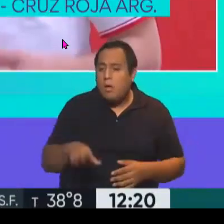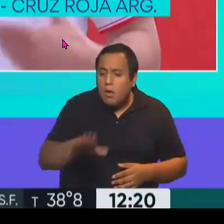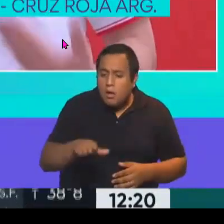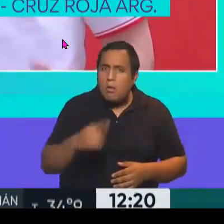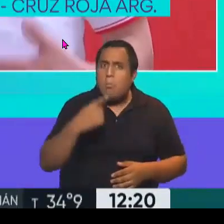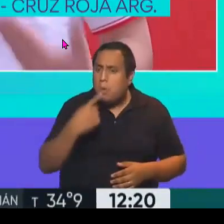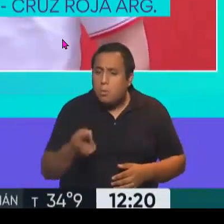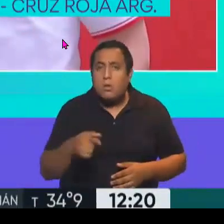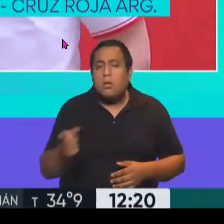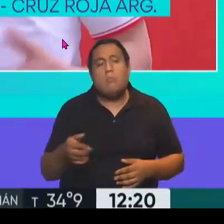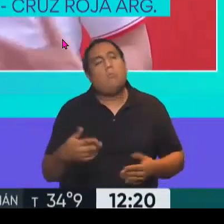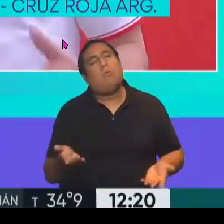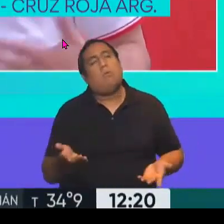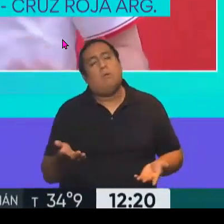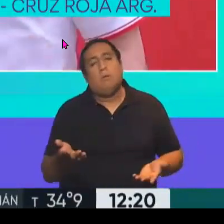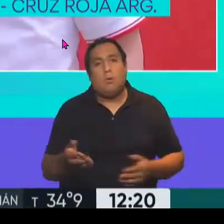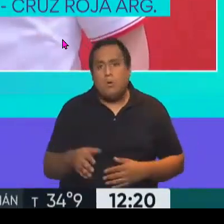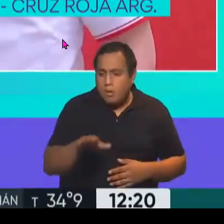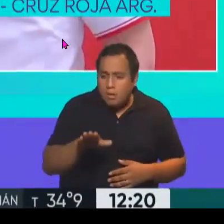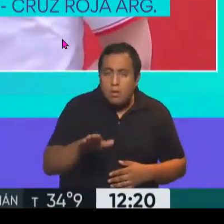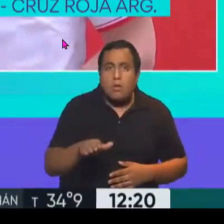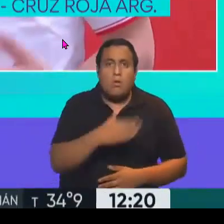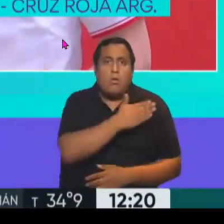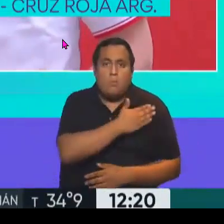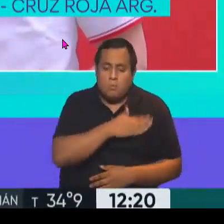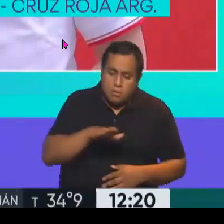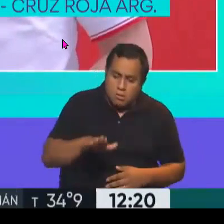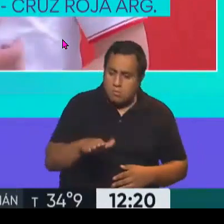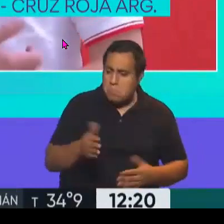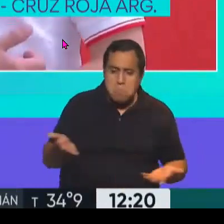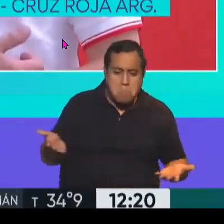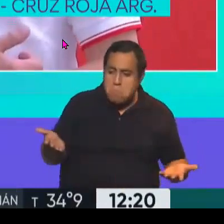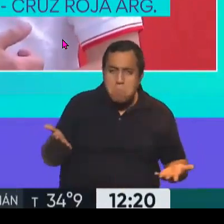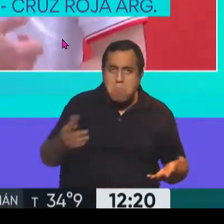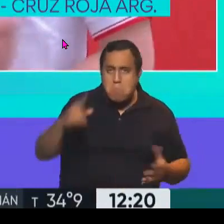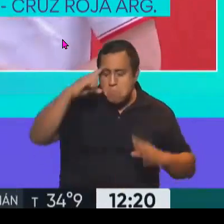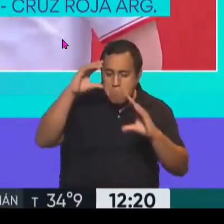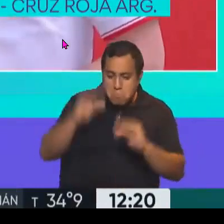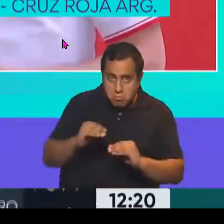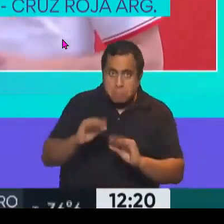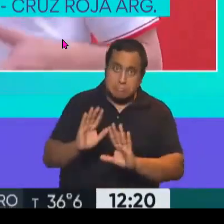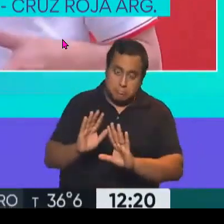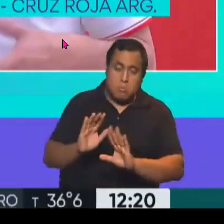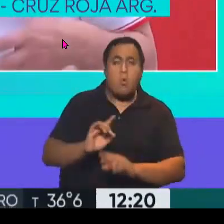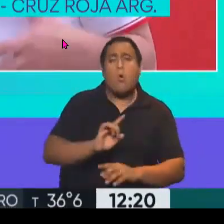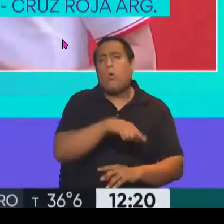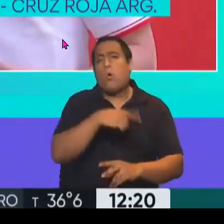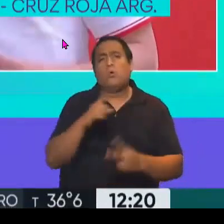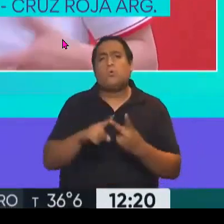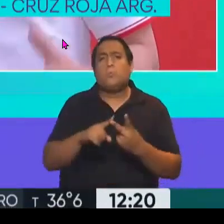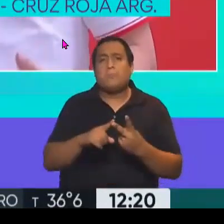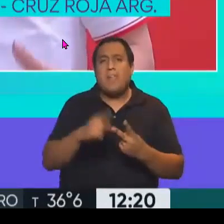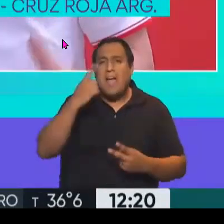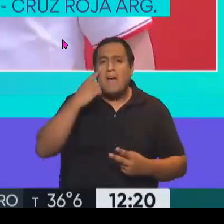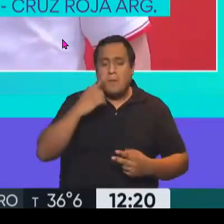que le hagamos o algún estímulo al tacto, no sé, tocarlo por los hombros, no va a reaccionar a nada de eso. Y por otro lado, si observamos